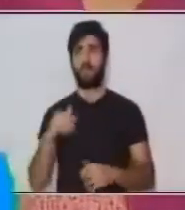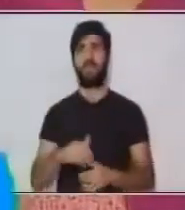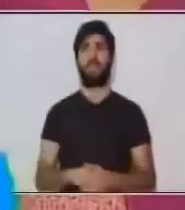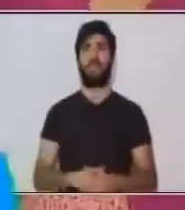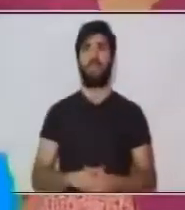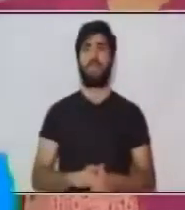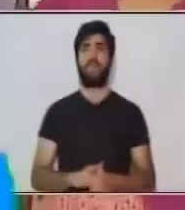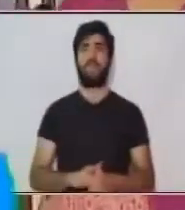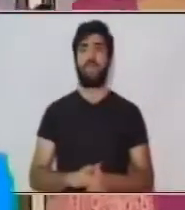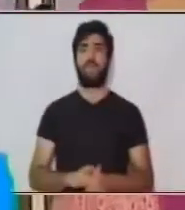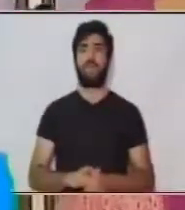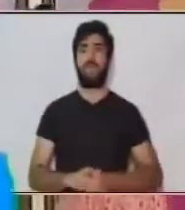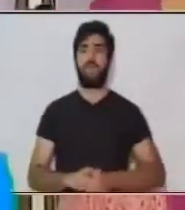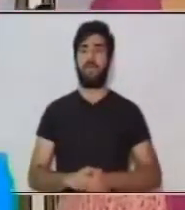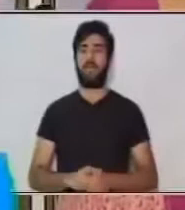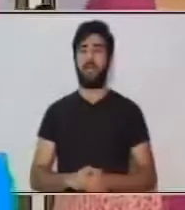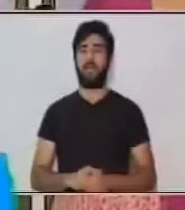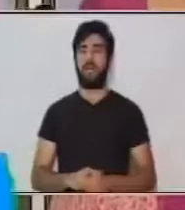cerradas.